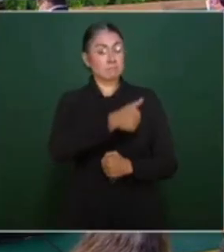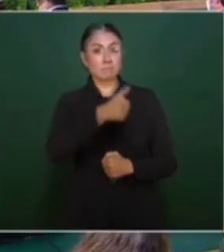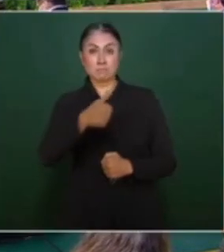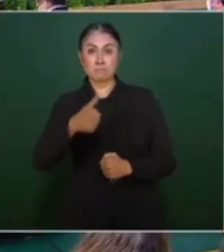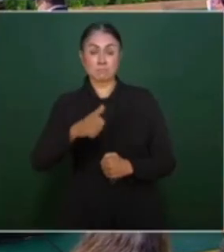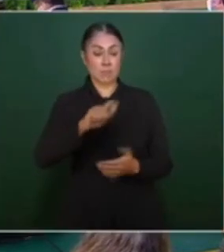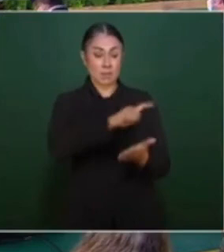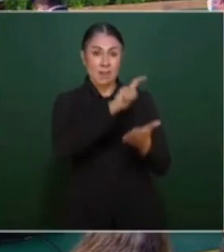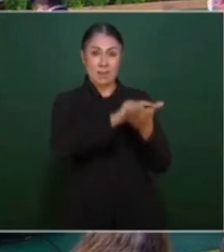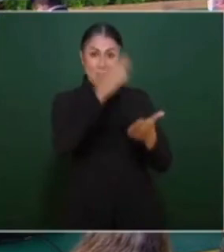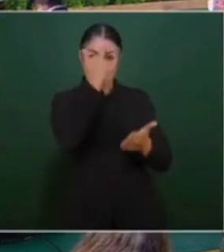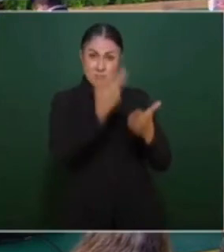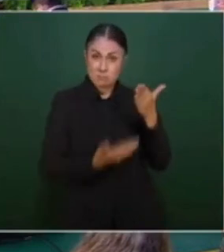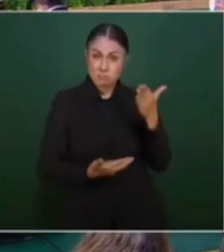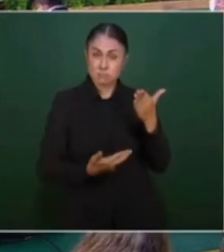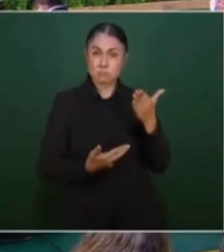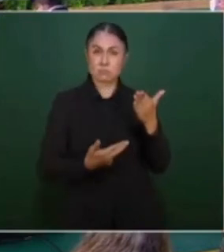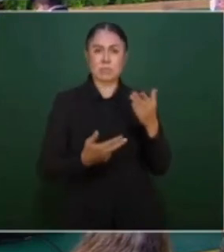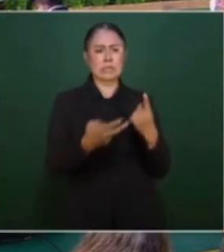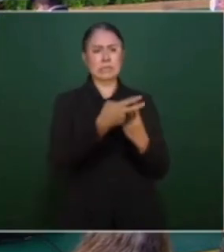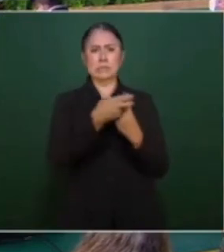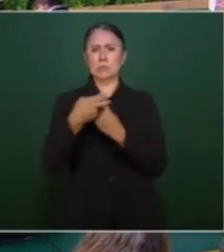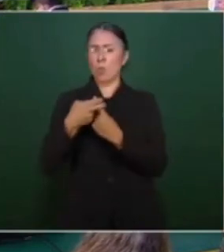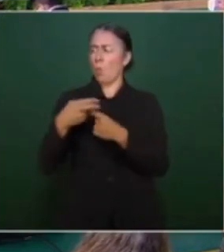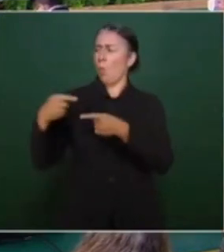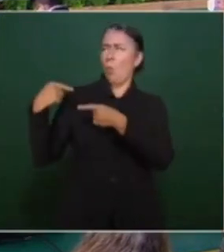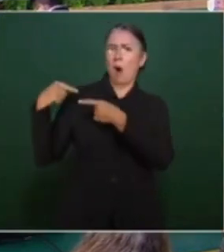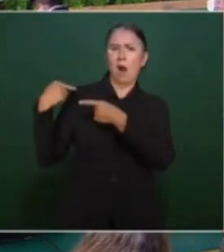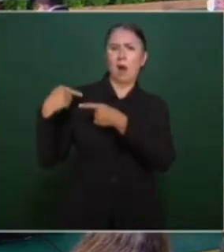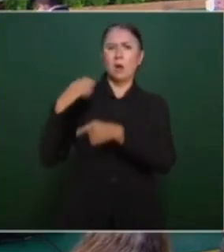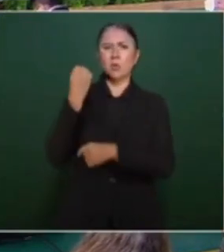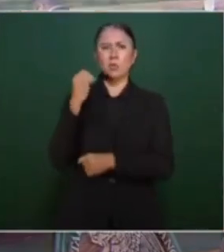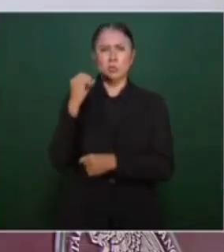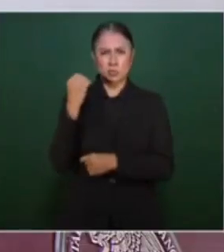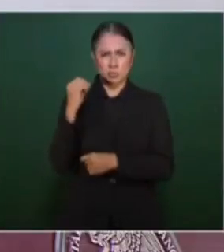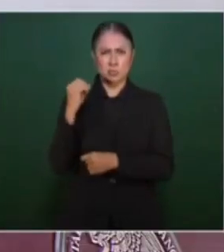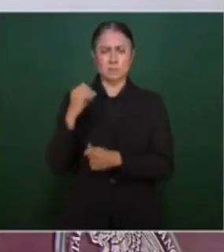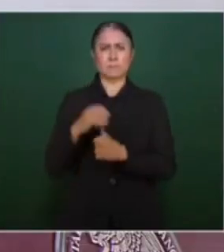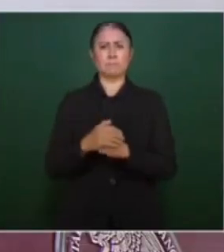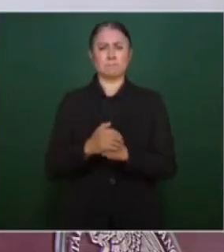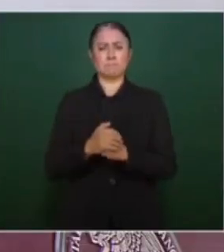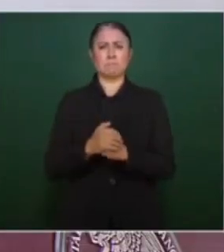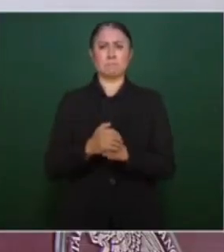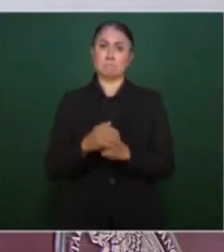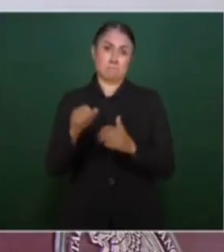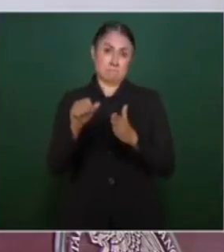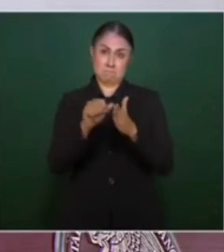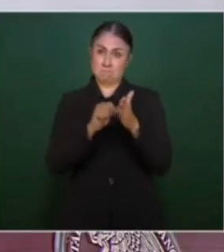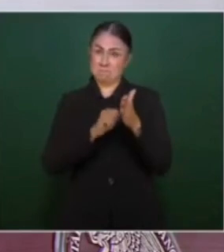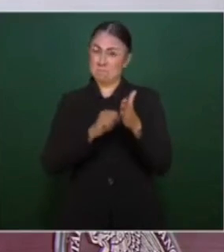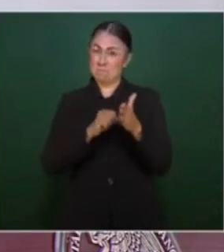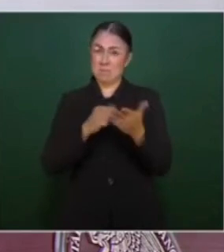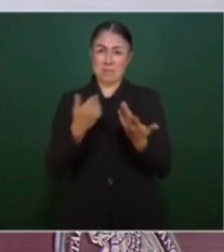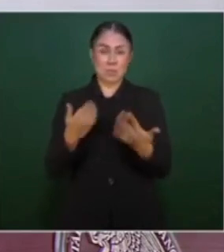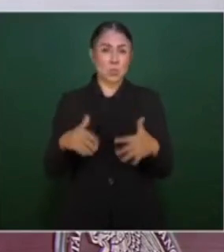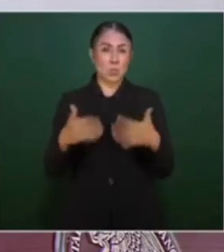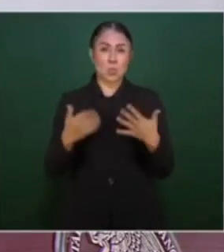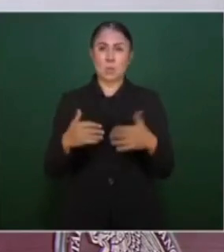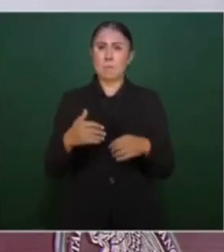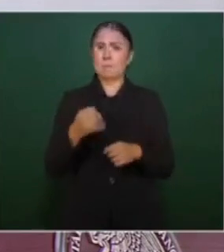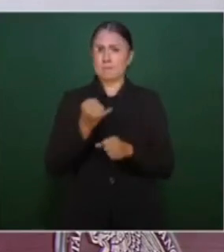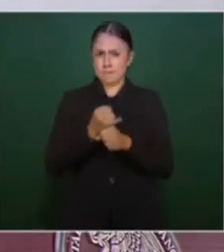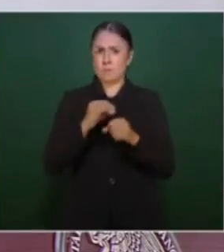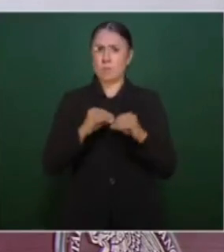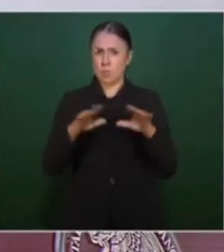El secuestro en octubre, que es hasta el mes en donde tenemos información